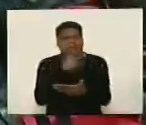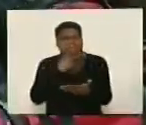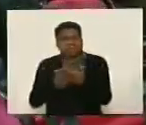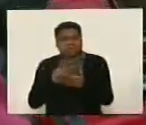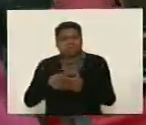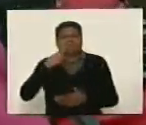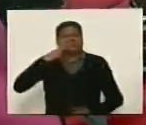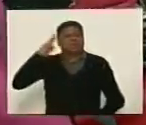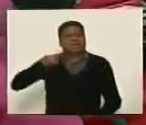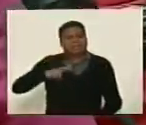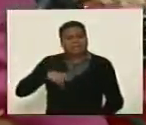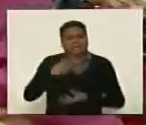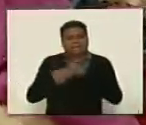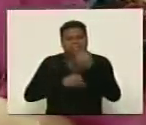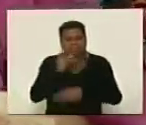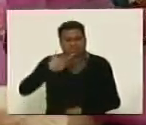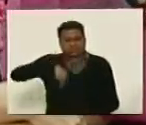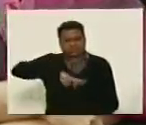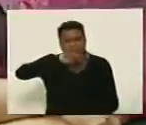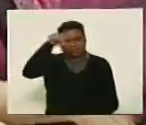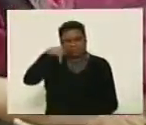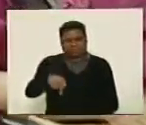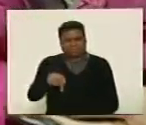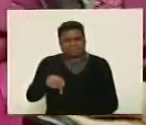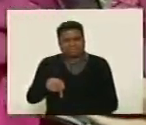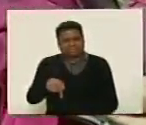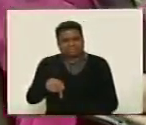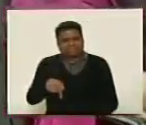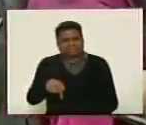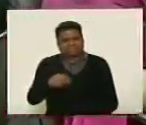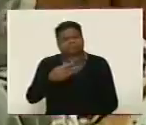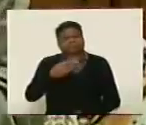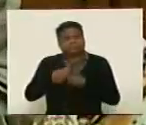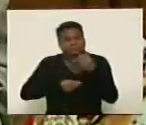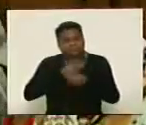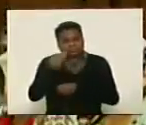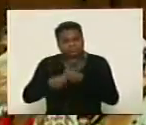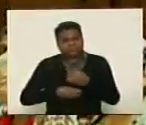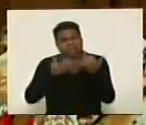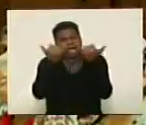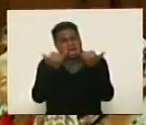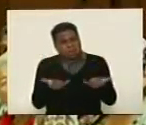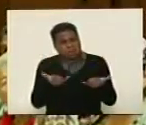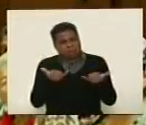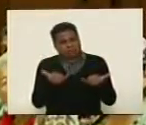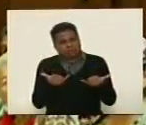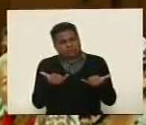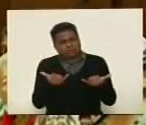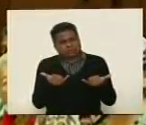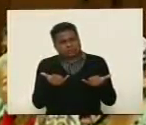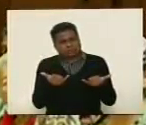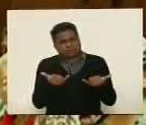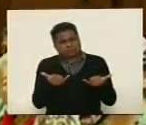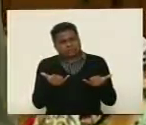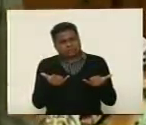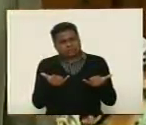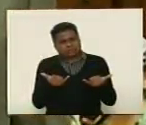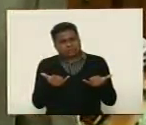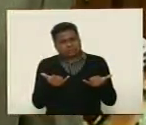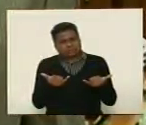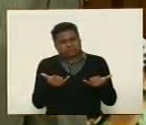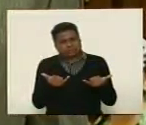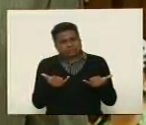realidad que estamos haciendo. Que estamos haciendo. Ahora, para eso tenemos que superar lo